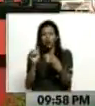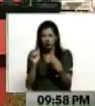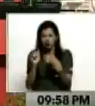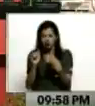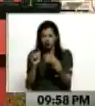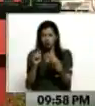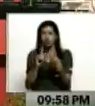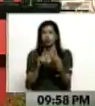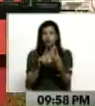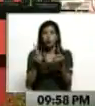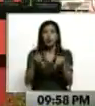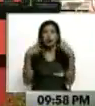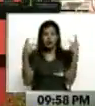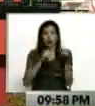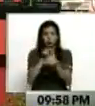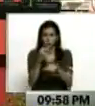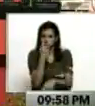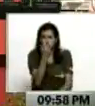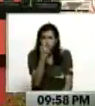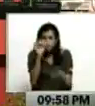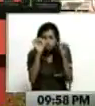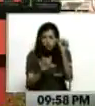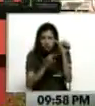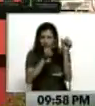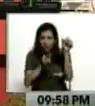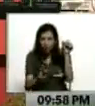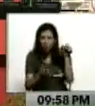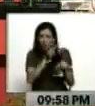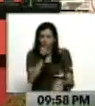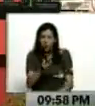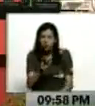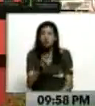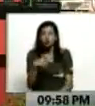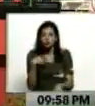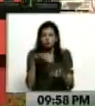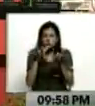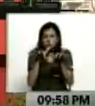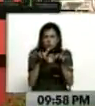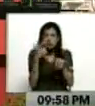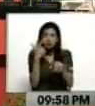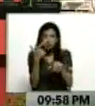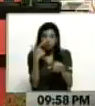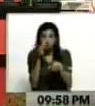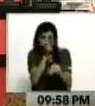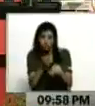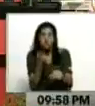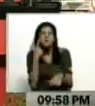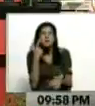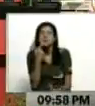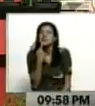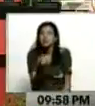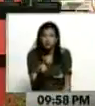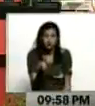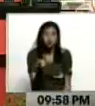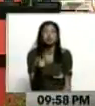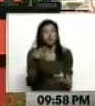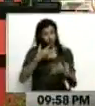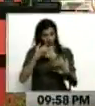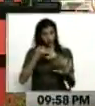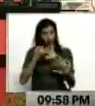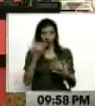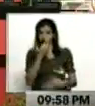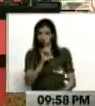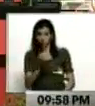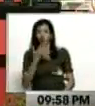me meto en en el nacional No claro yo me meto en todas las páginas opositor ahora en todas en todas